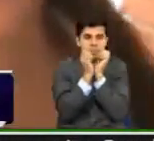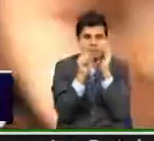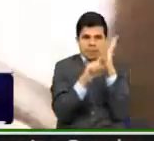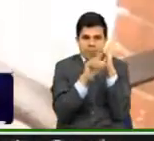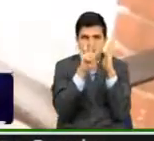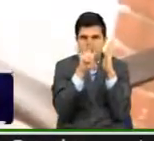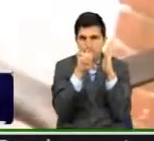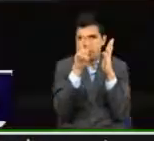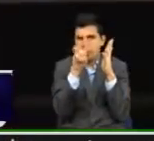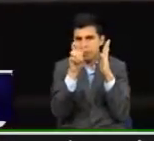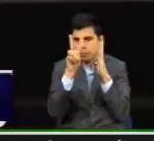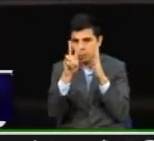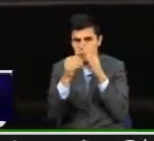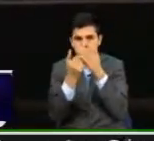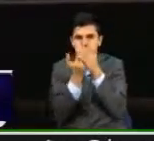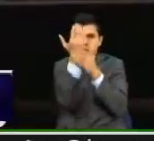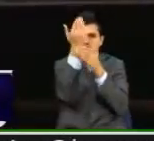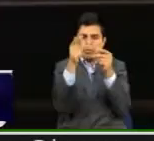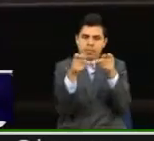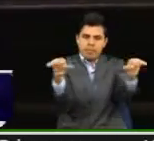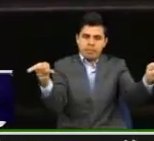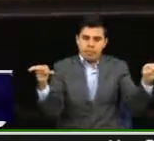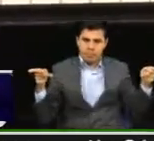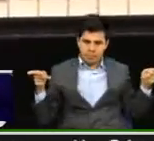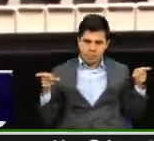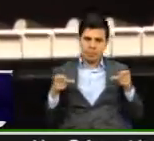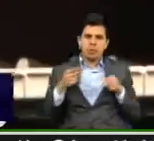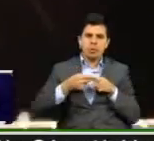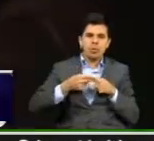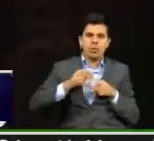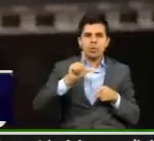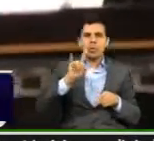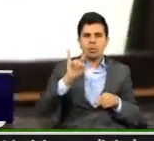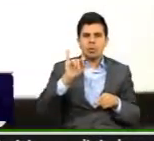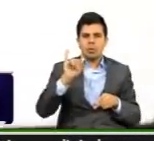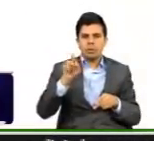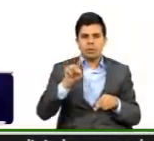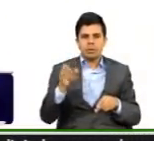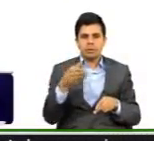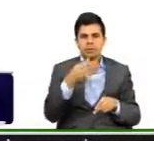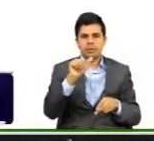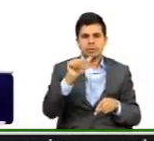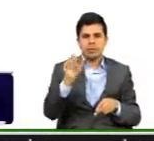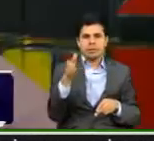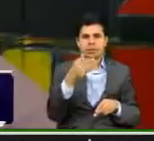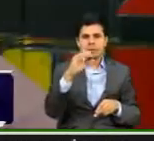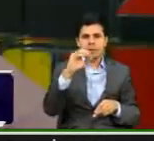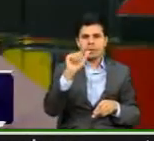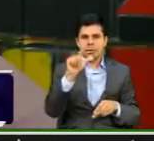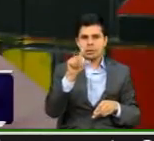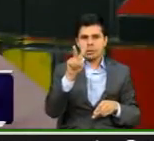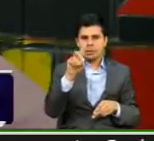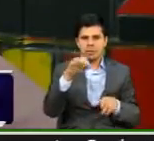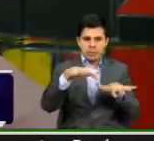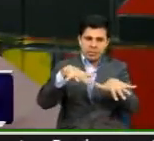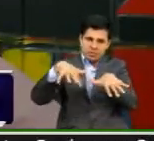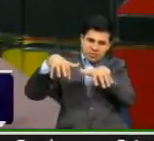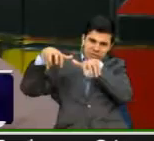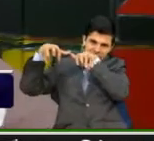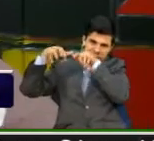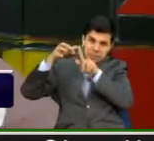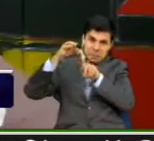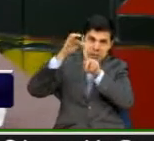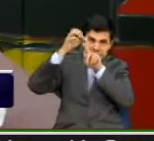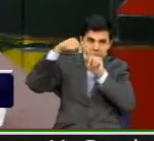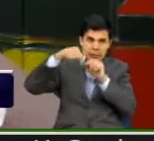1982 que se construyó el Auditorio Luisa Calvo, construido con todas las especificaciones acústicas y funcionales. Pero es lo más importante del